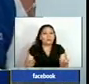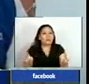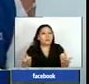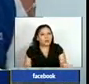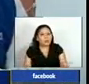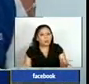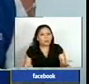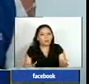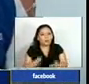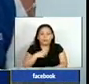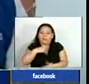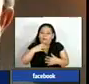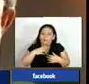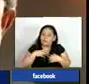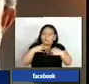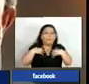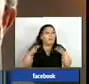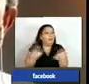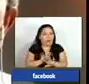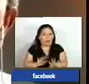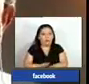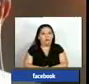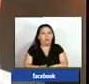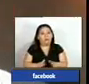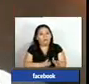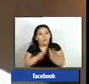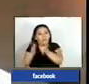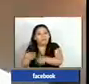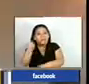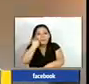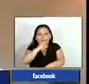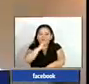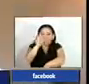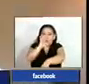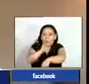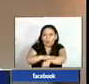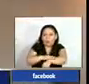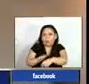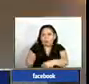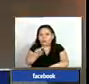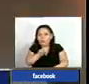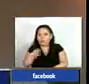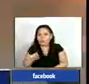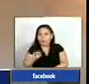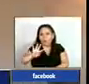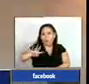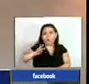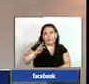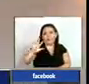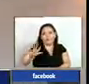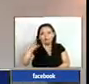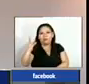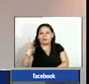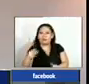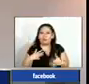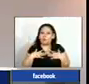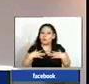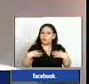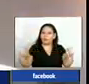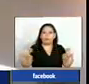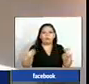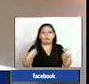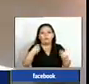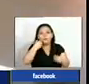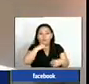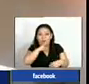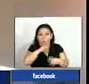de síntomas respiratorios. La fiebre en dengue termina entre el cuarto y el quinto o sexto día y comienza a ser de la fiebre. En